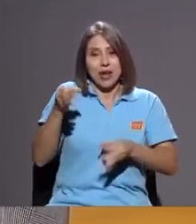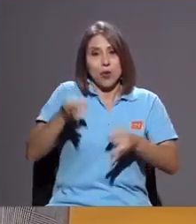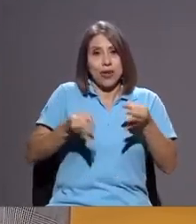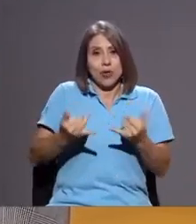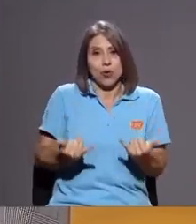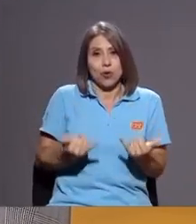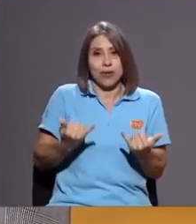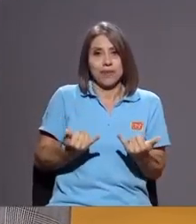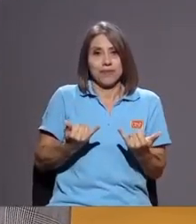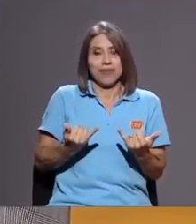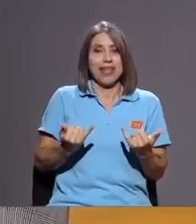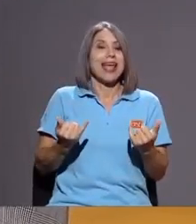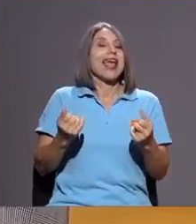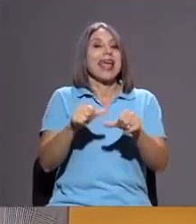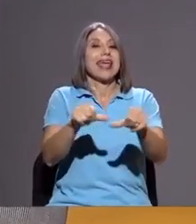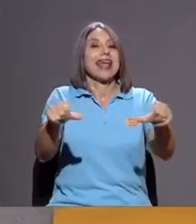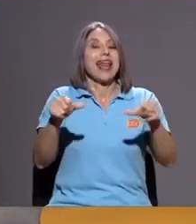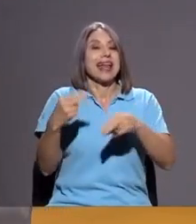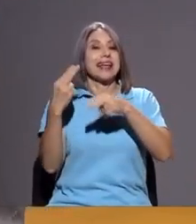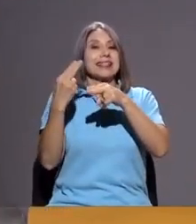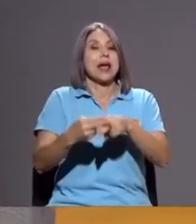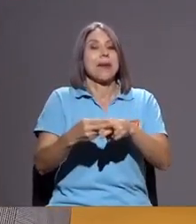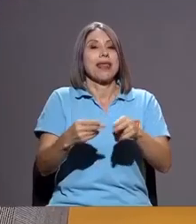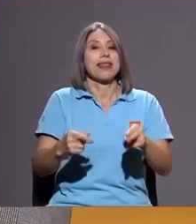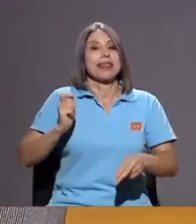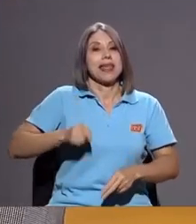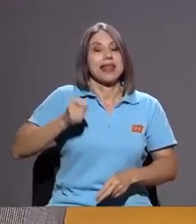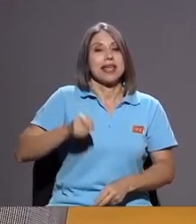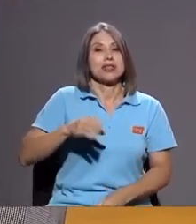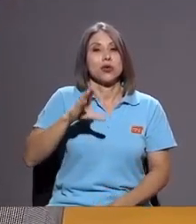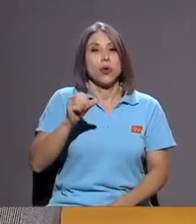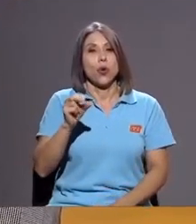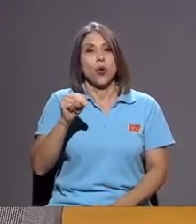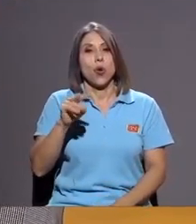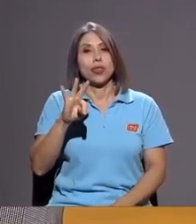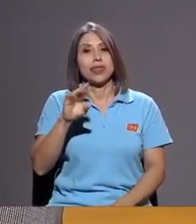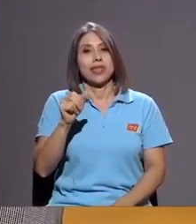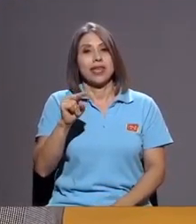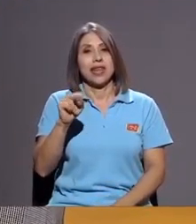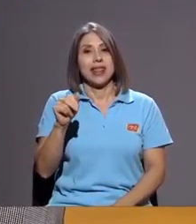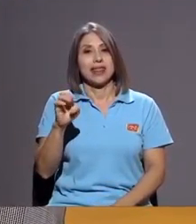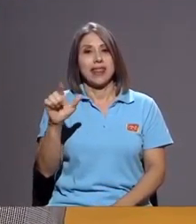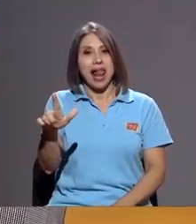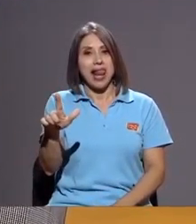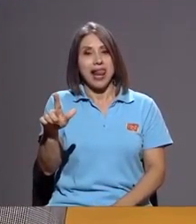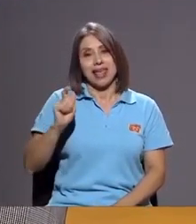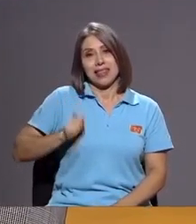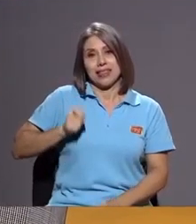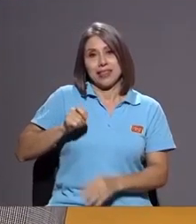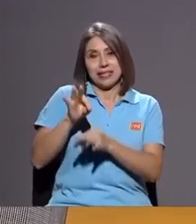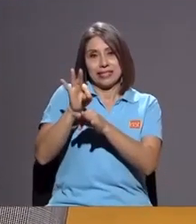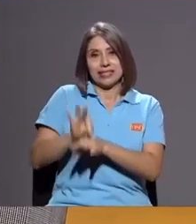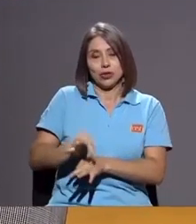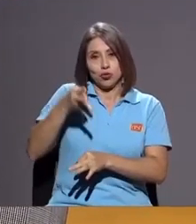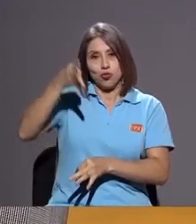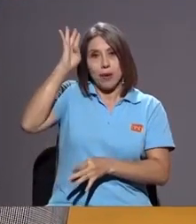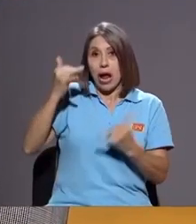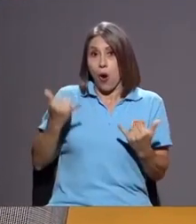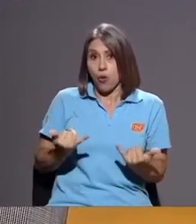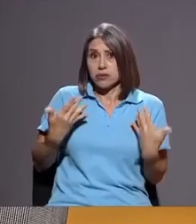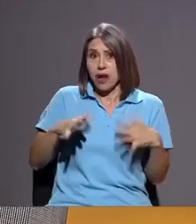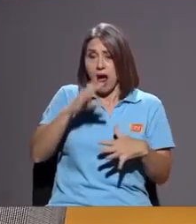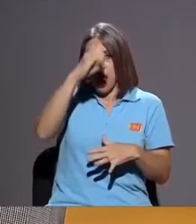se llama el derecho continental, es decir, el derecho uh-huh. de la tradición romana. Hoy día, digamos, ya ha habido un gran desarrollo en